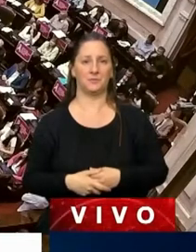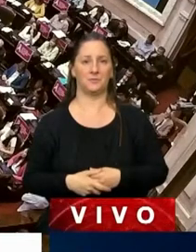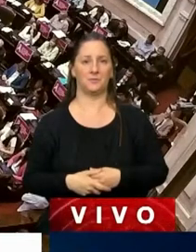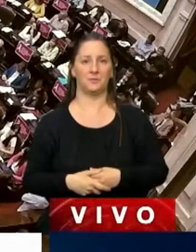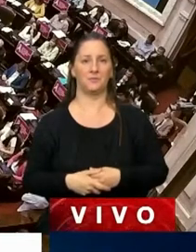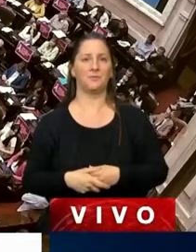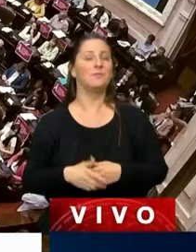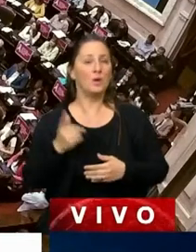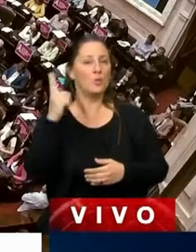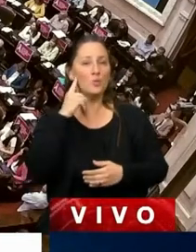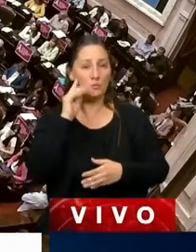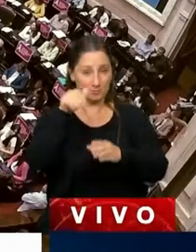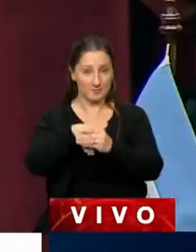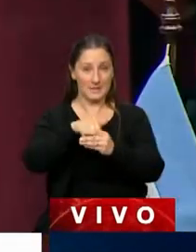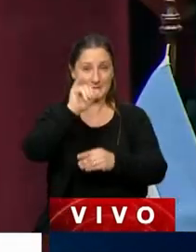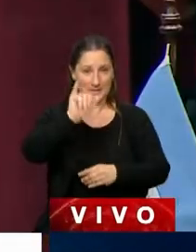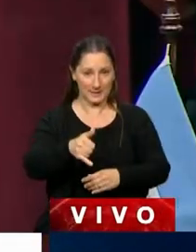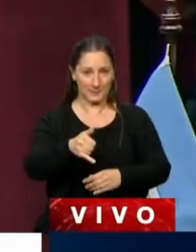Sí, pero no lo escucho. ¿Afirmativo?